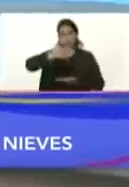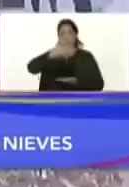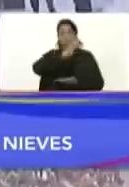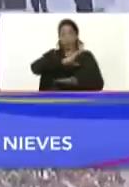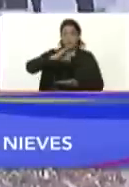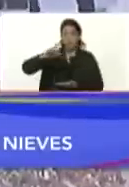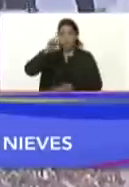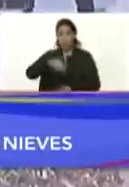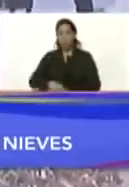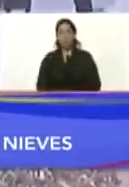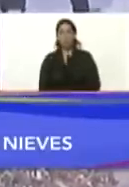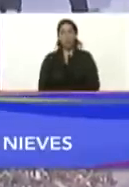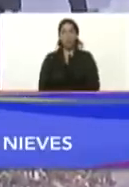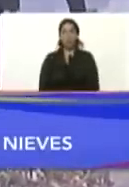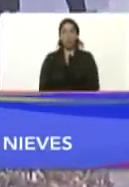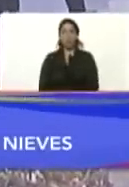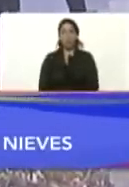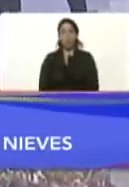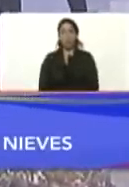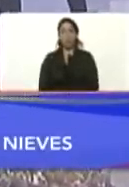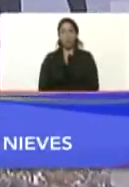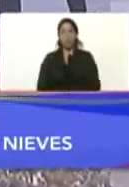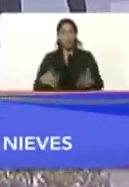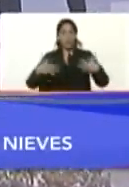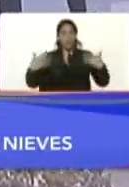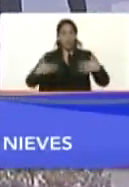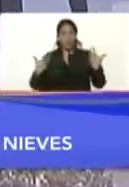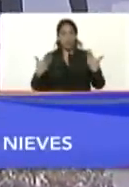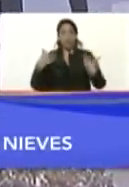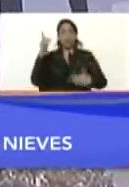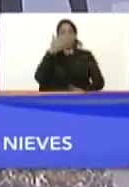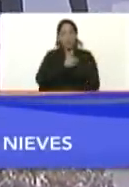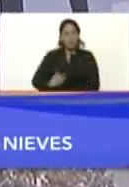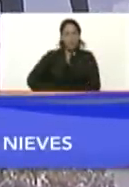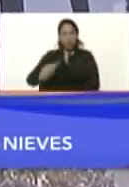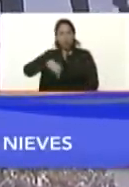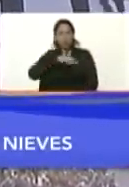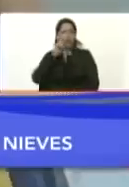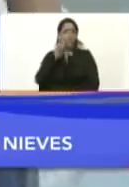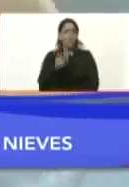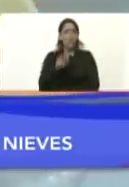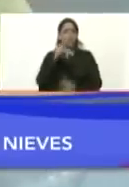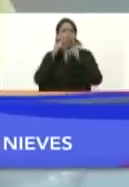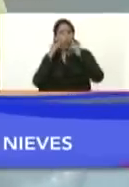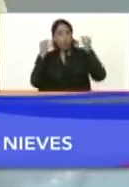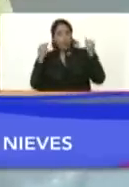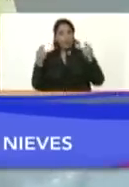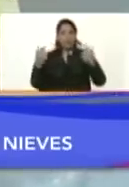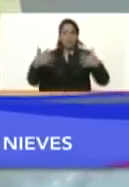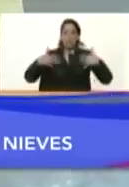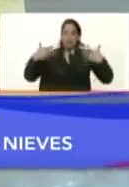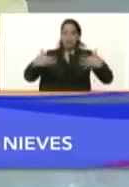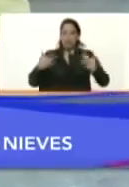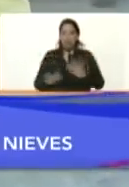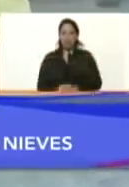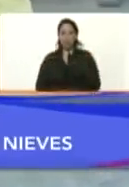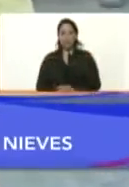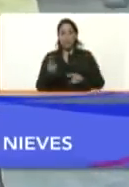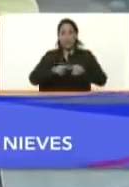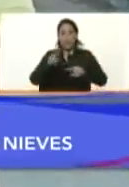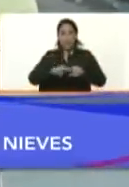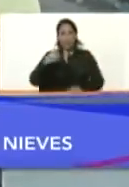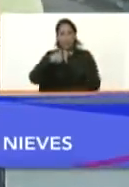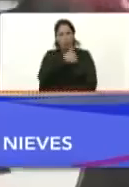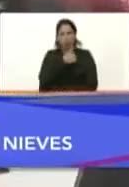de verdad felices presidente aquí vemos las sonrisas la felicidad de estos niños yo